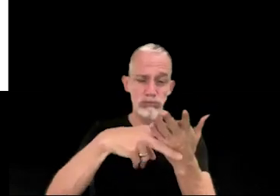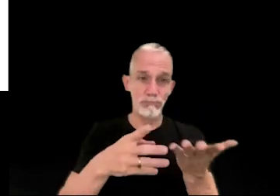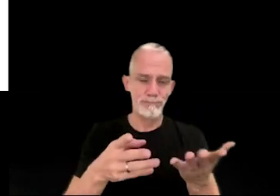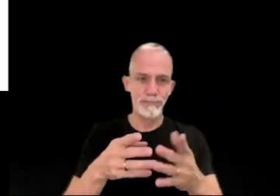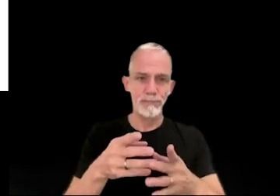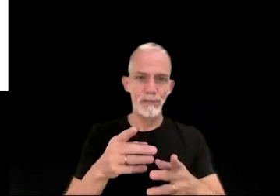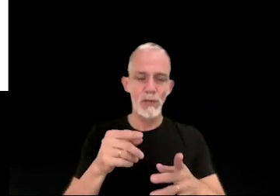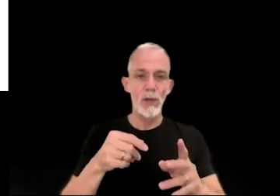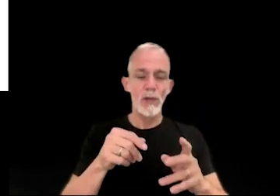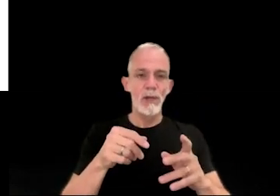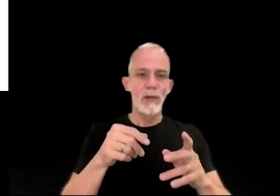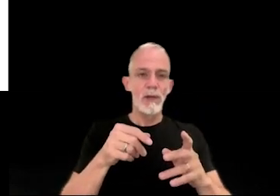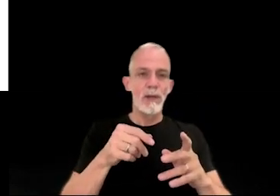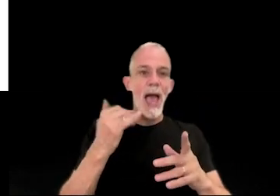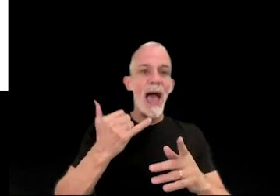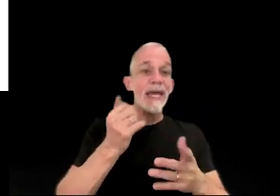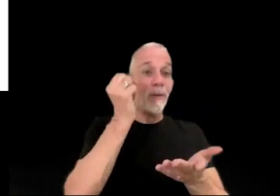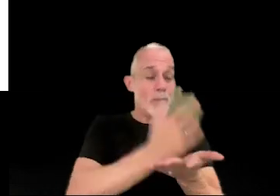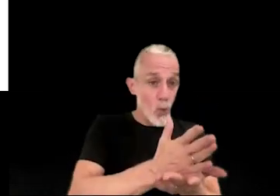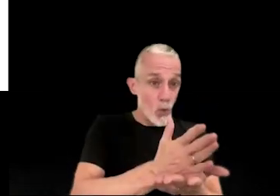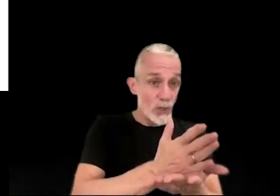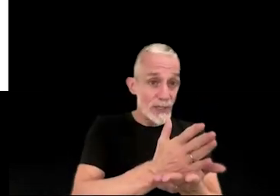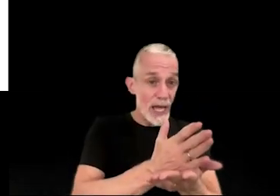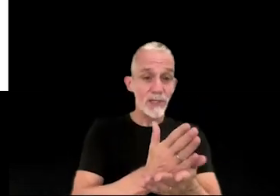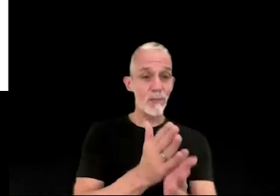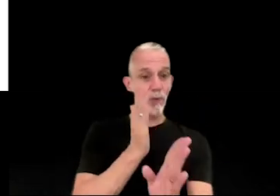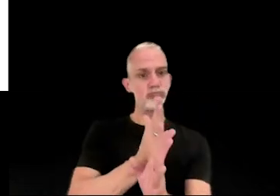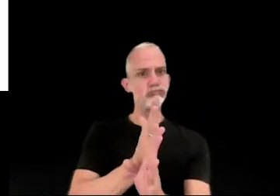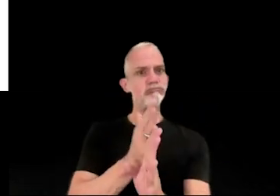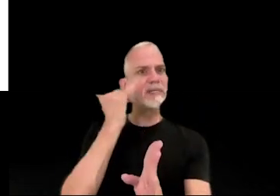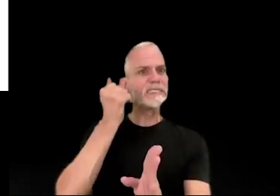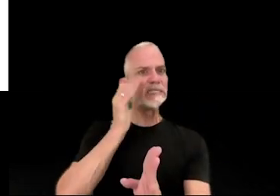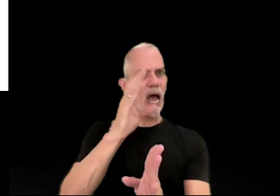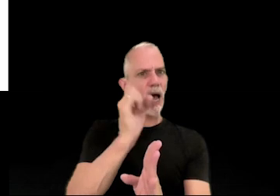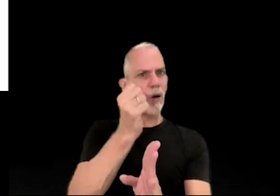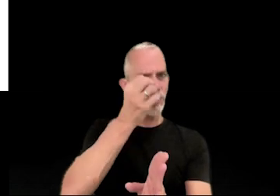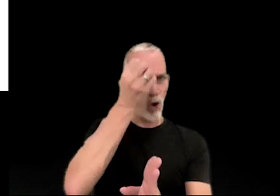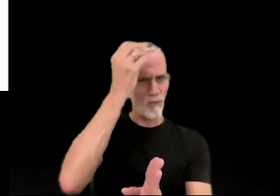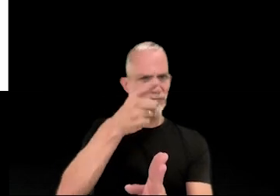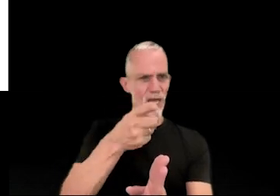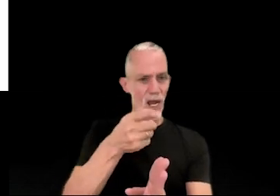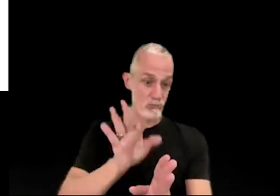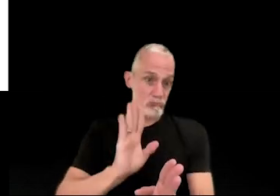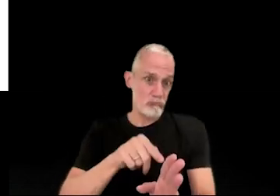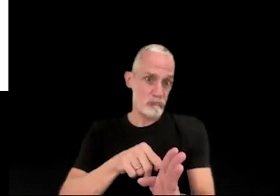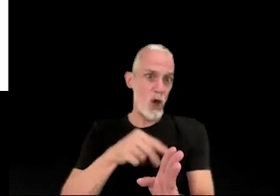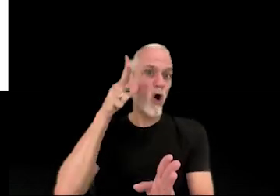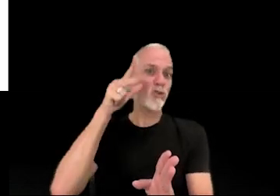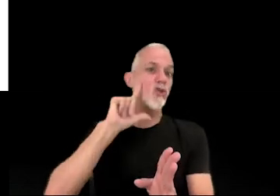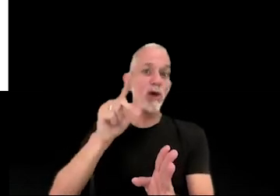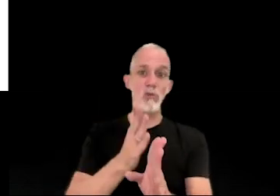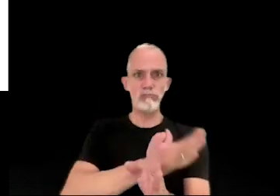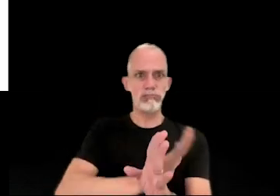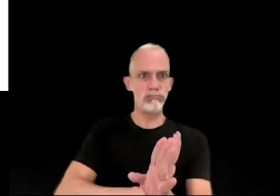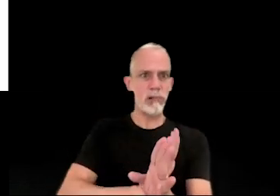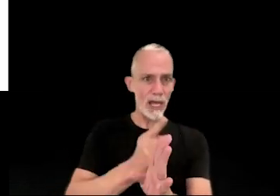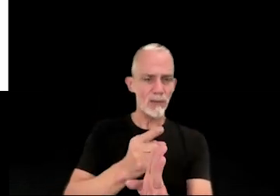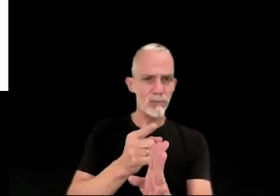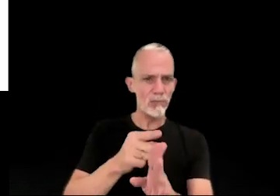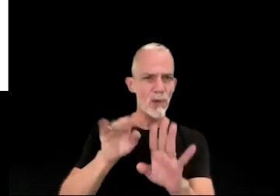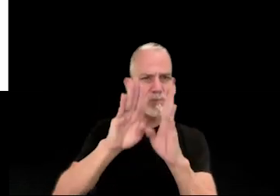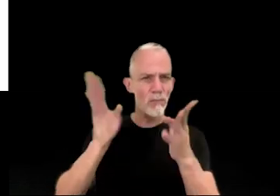que quedaron firmes antes del 8 de julio y se mandaron incluso a cobrar ya a la agencia en mayo, en